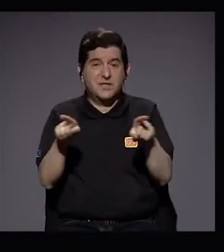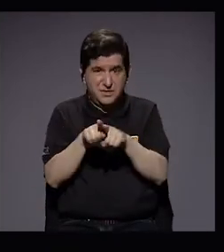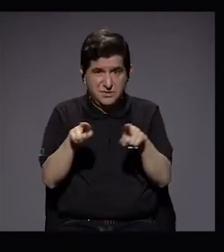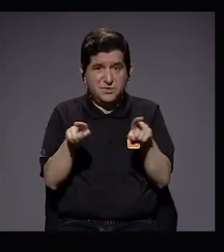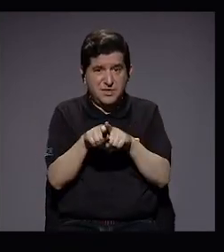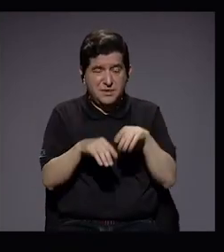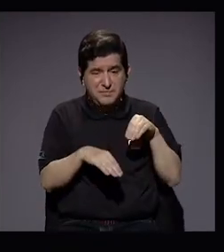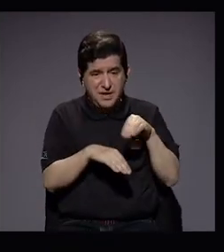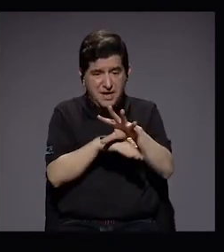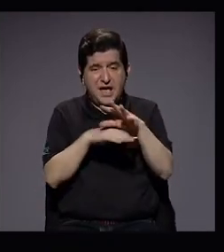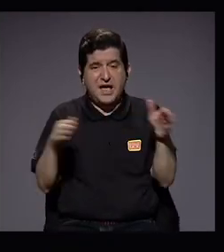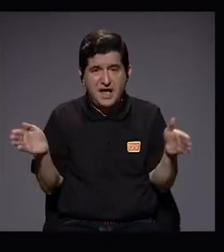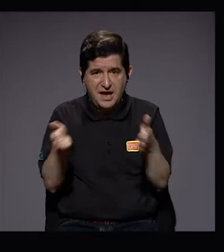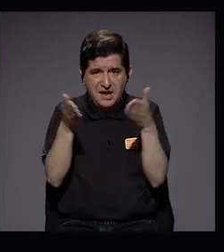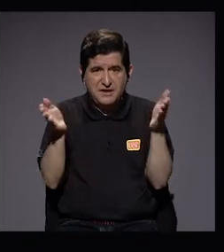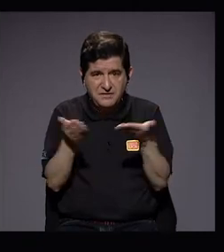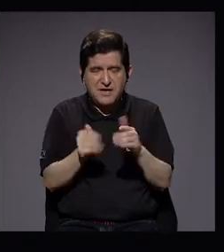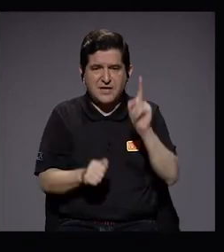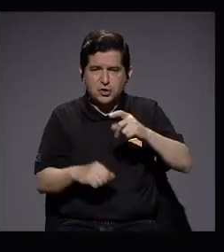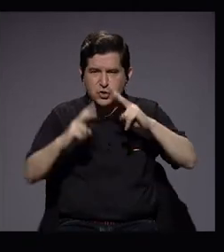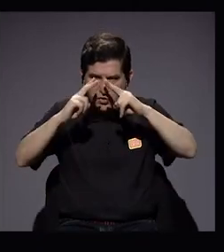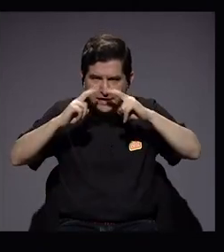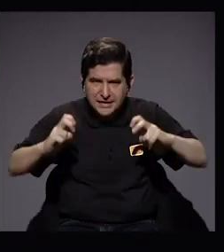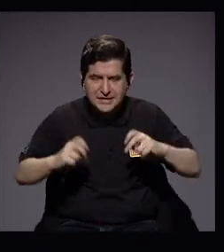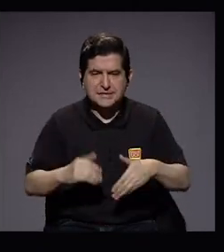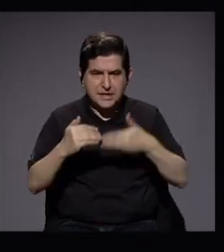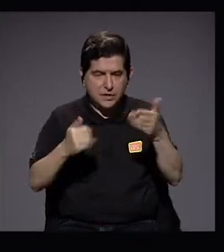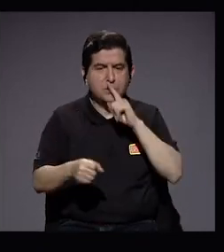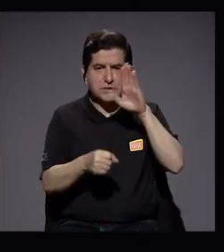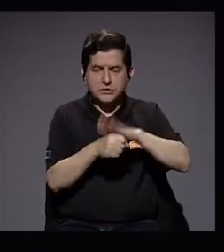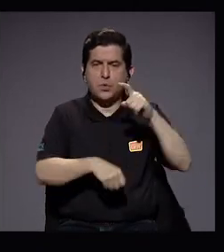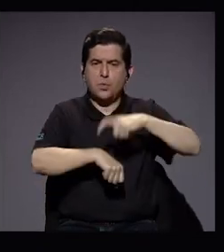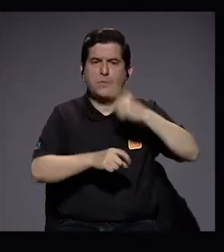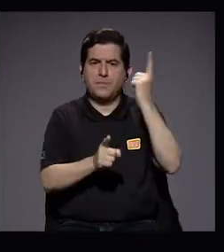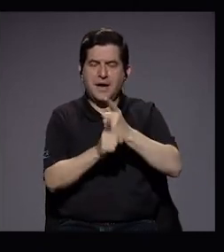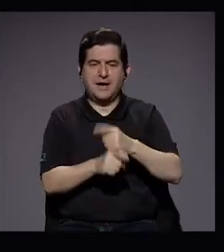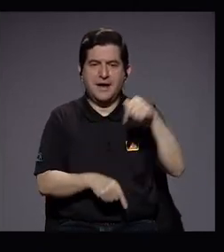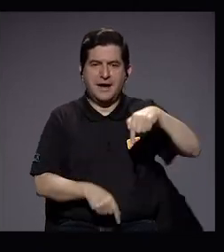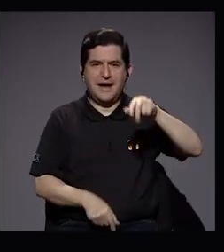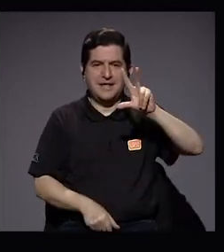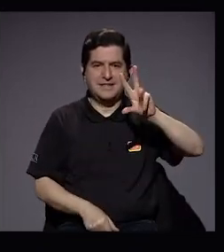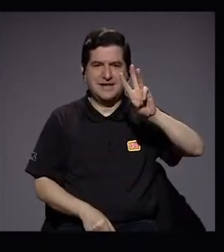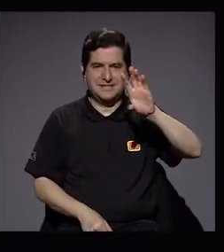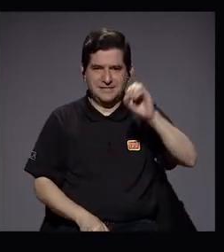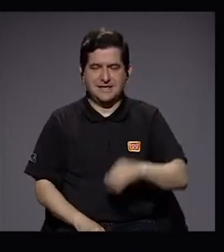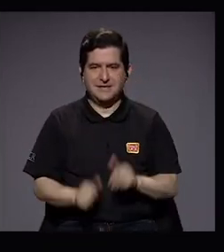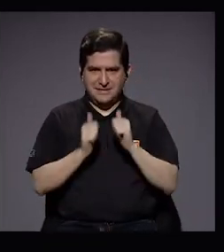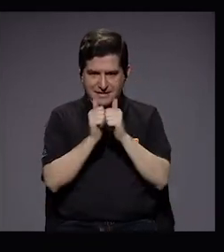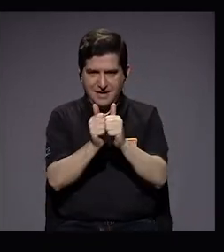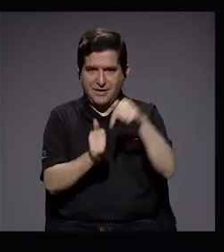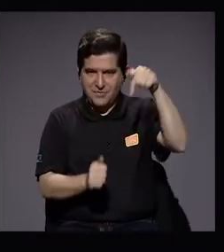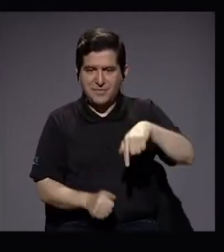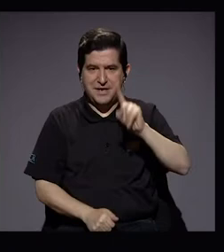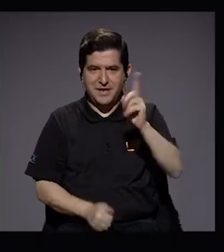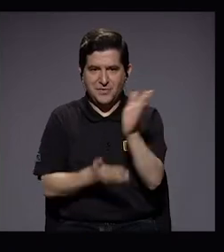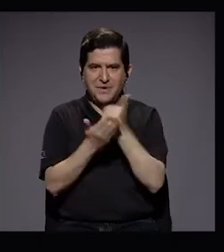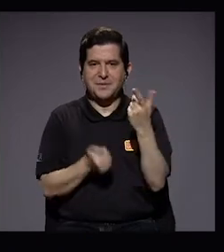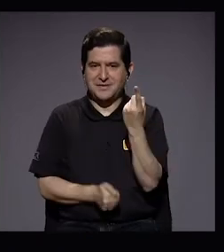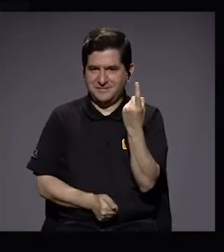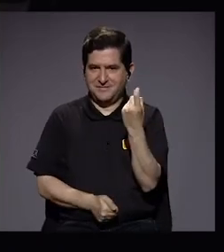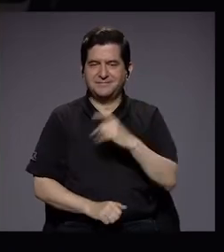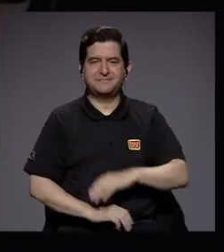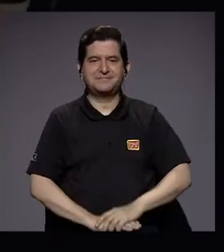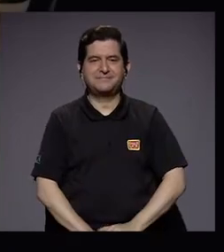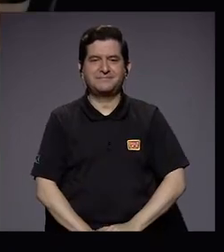es otro efecto motivador que deberemos de estudiar para que las cosas se cumplan a tiempo. Estamos en 360, acompáñenos, nos queda todavía un bloque